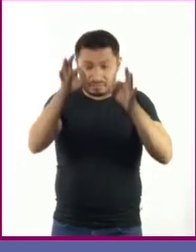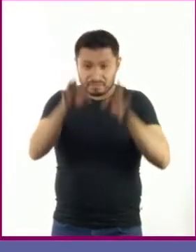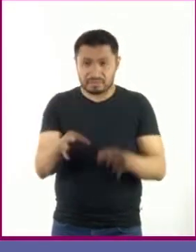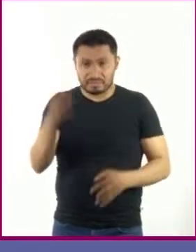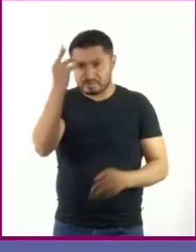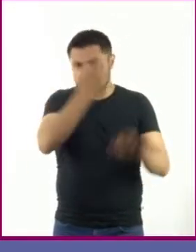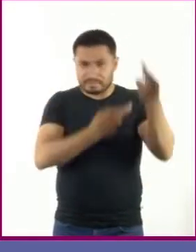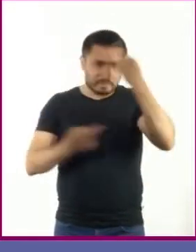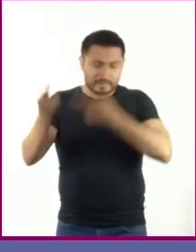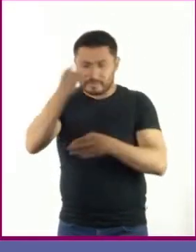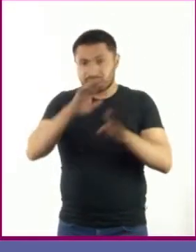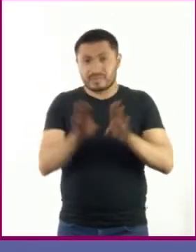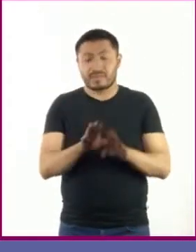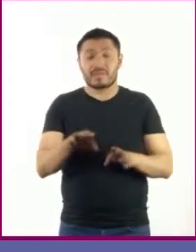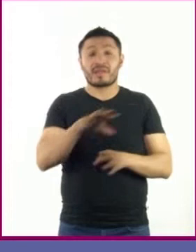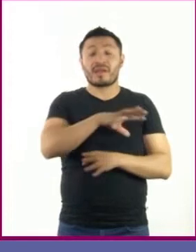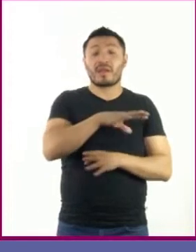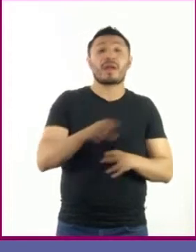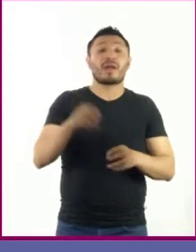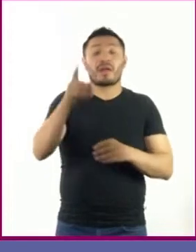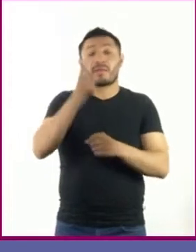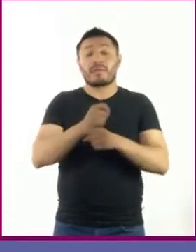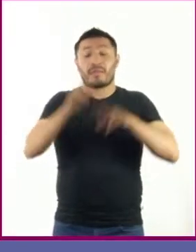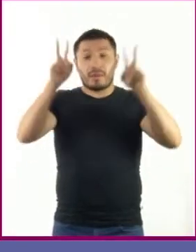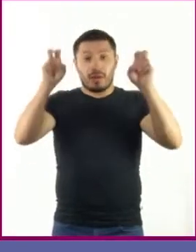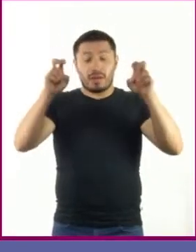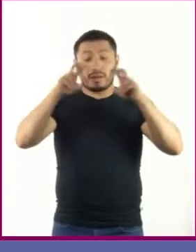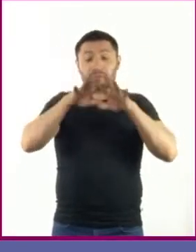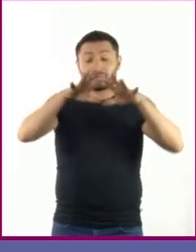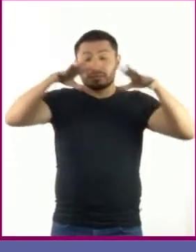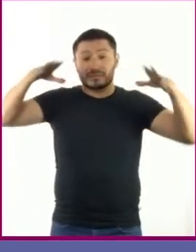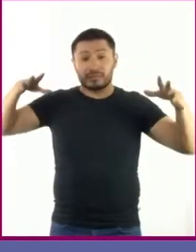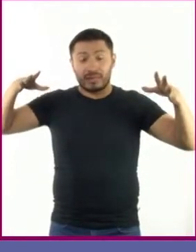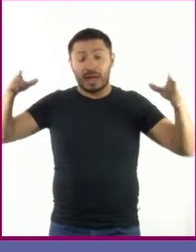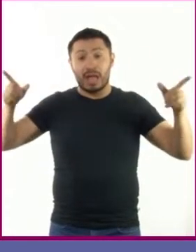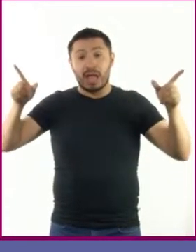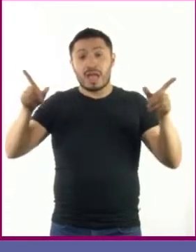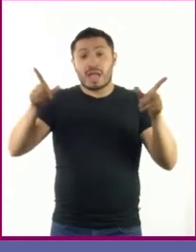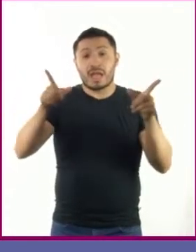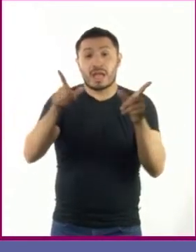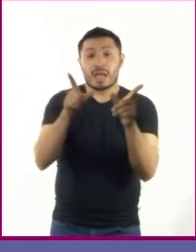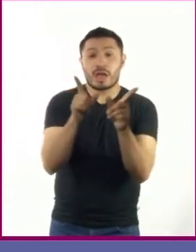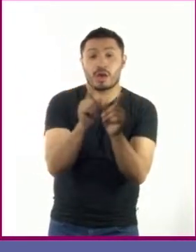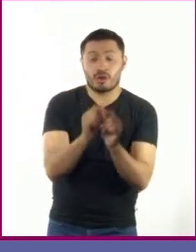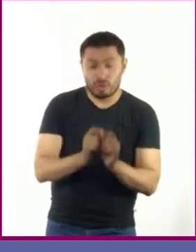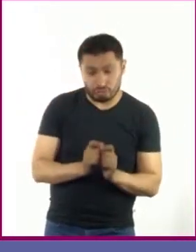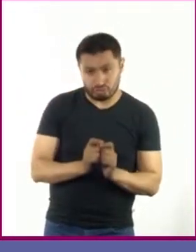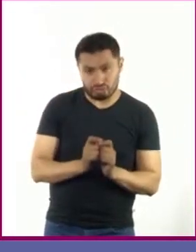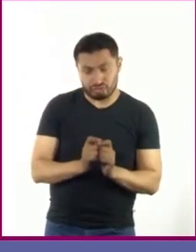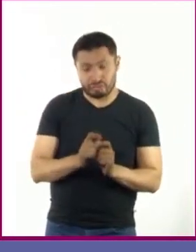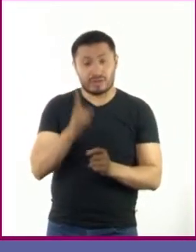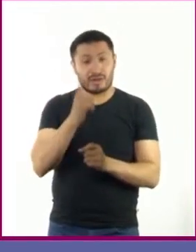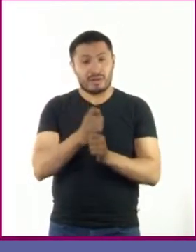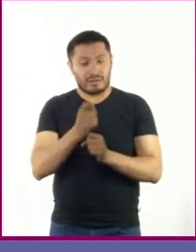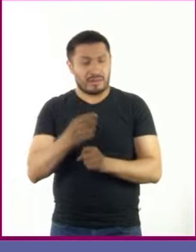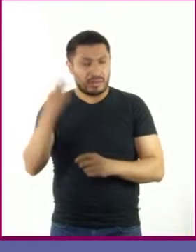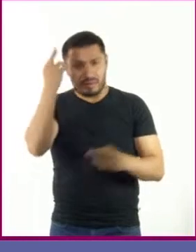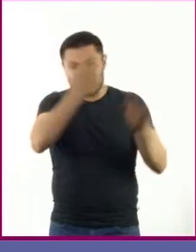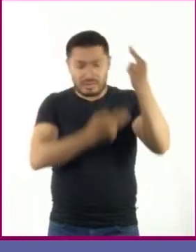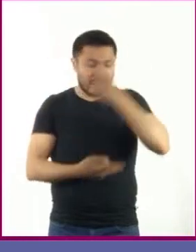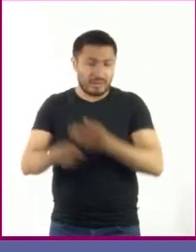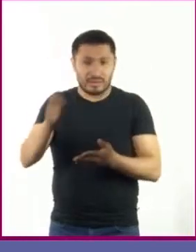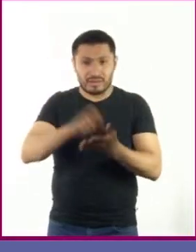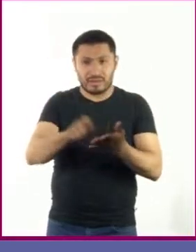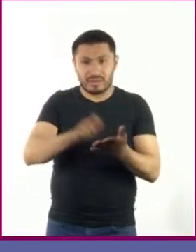revisar es ir de lo general a lo particular. Es decir, primero verificar que el texto cumple el objetivo, que todas